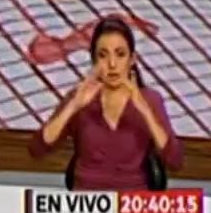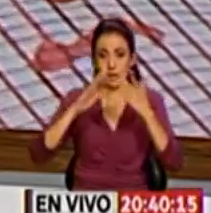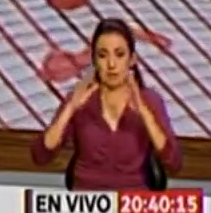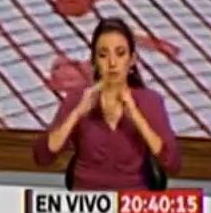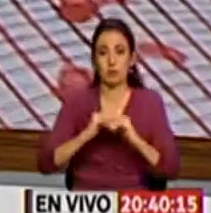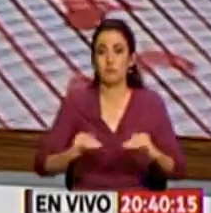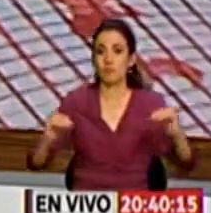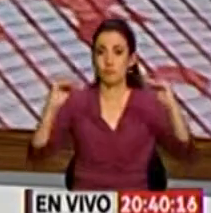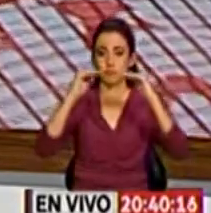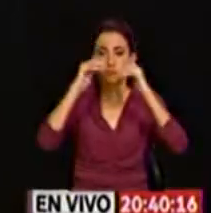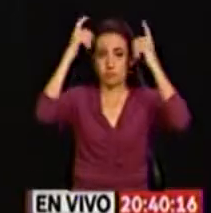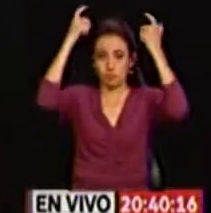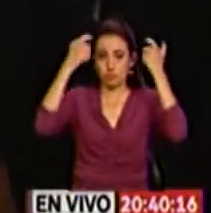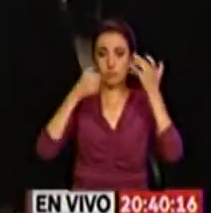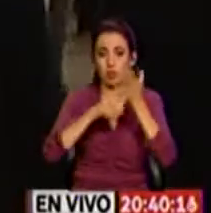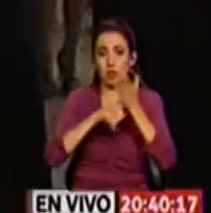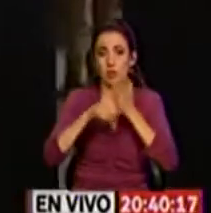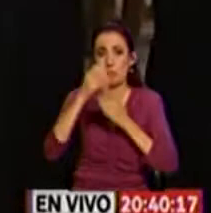Ministerio de Educación.